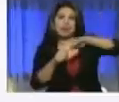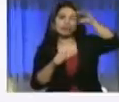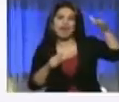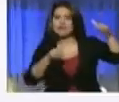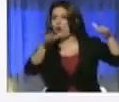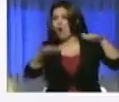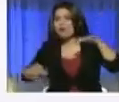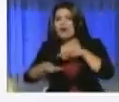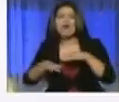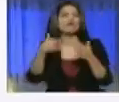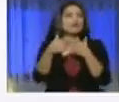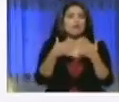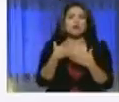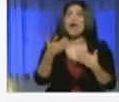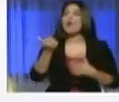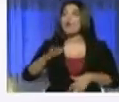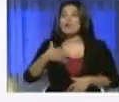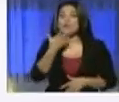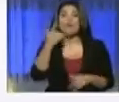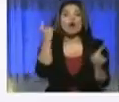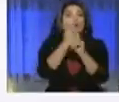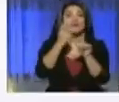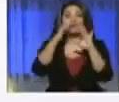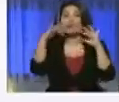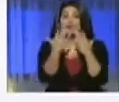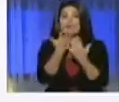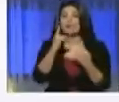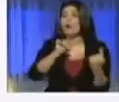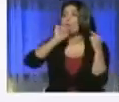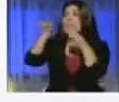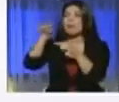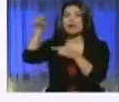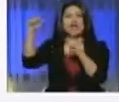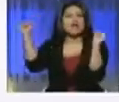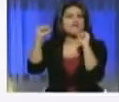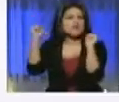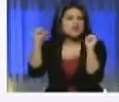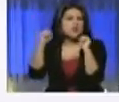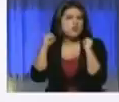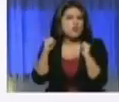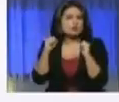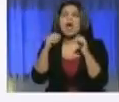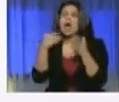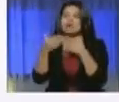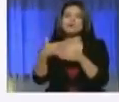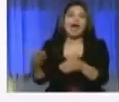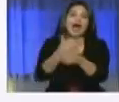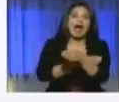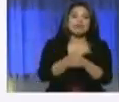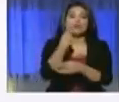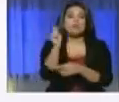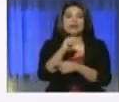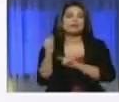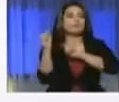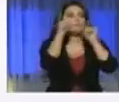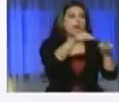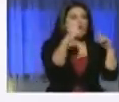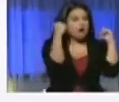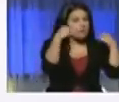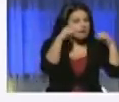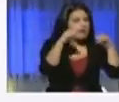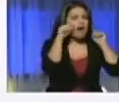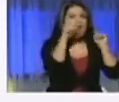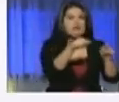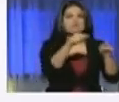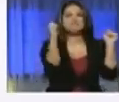algún lugar donde, bueno, el frío es muy fuerte, 5 grados. Bueno, se van nuestros muchachos un mes antes a entrenar allá. Así que todo